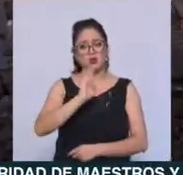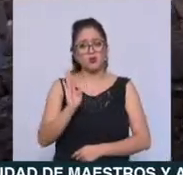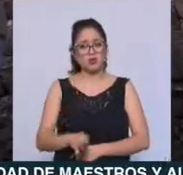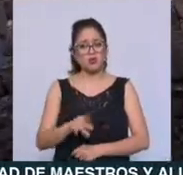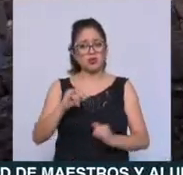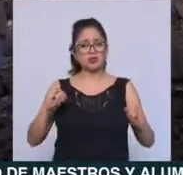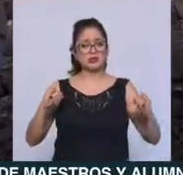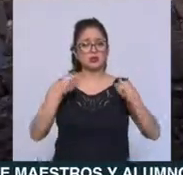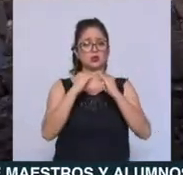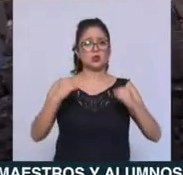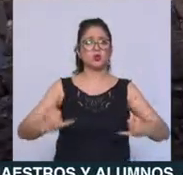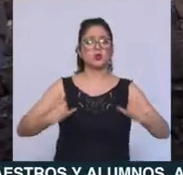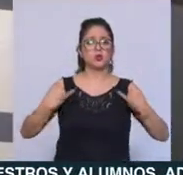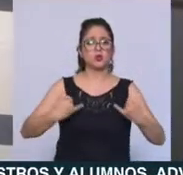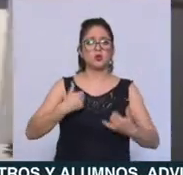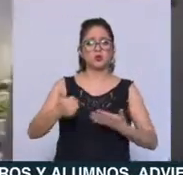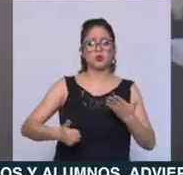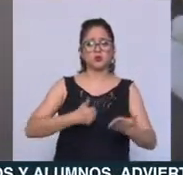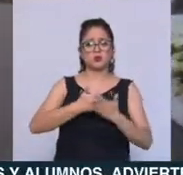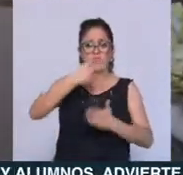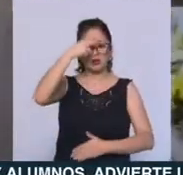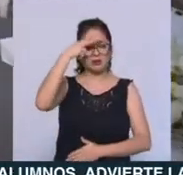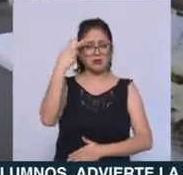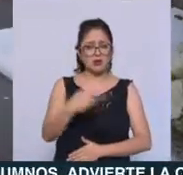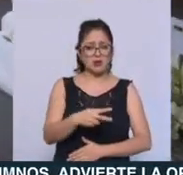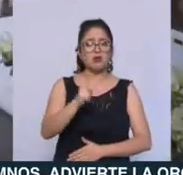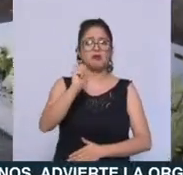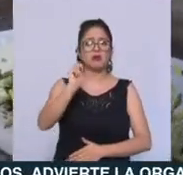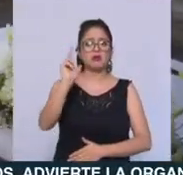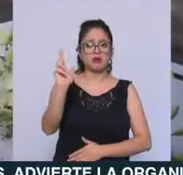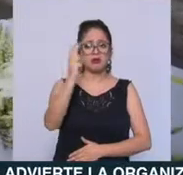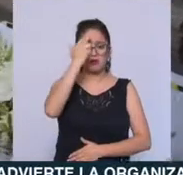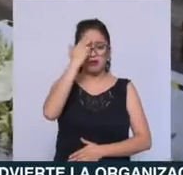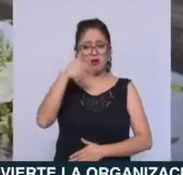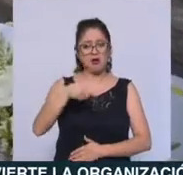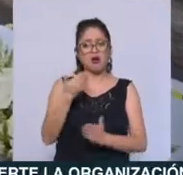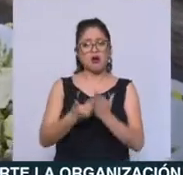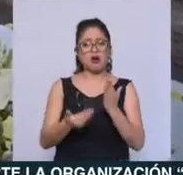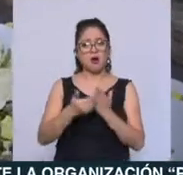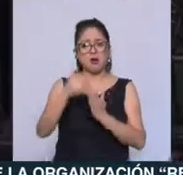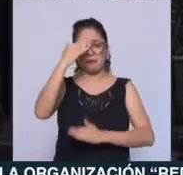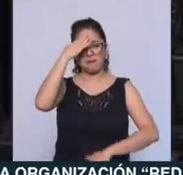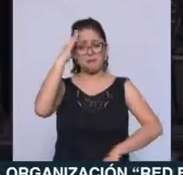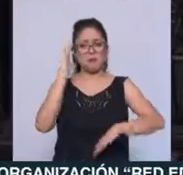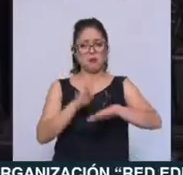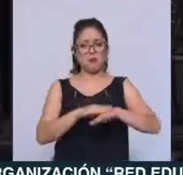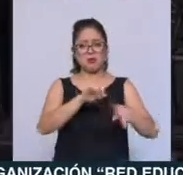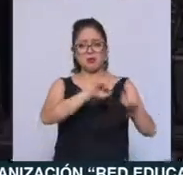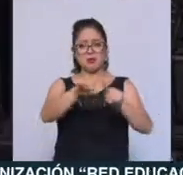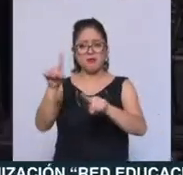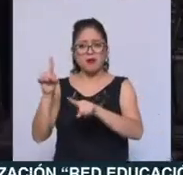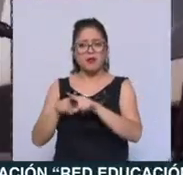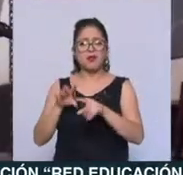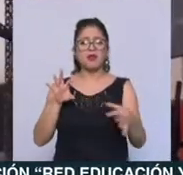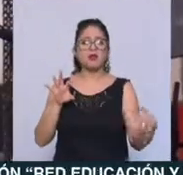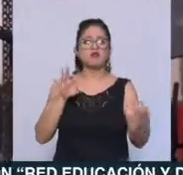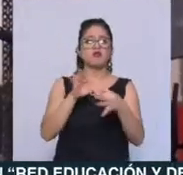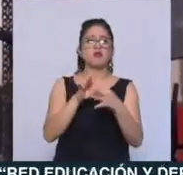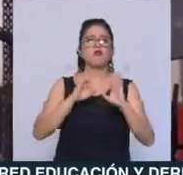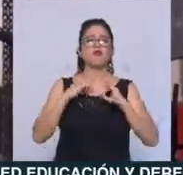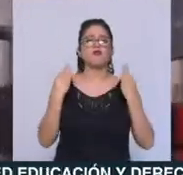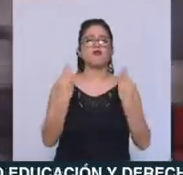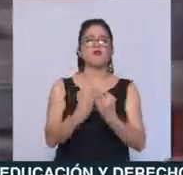Instituto de la Juventud de la Ciudad de México realizó un homenaje en lo que hoy es el memorial con distintos actos de expresión musical